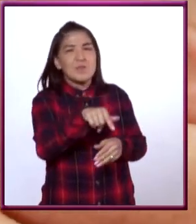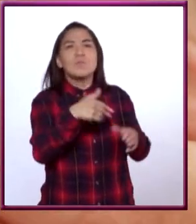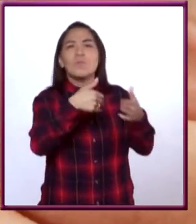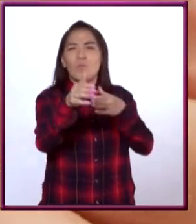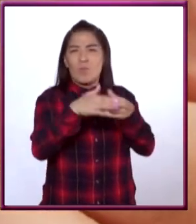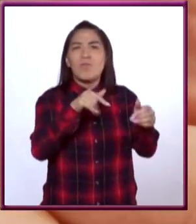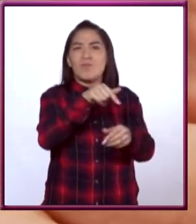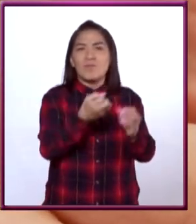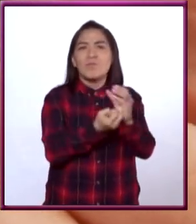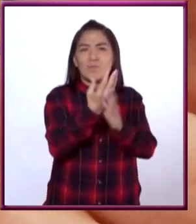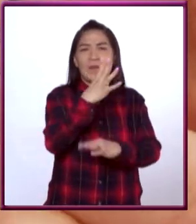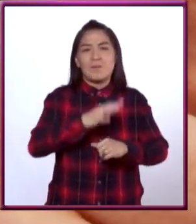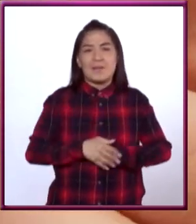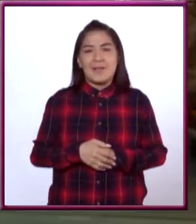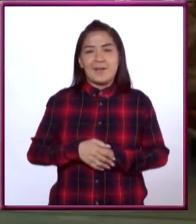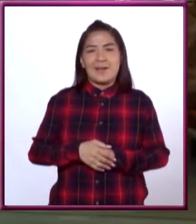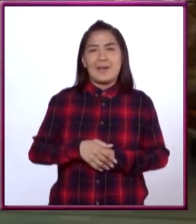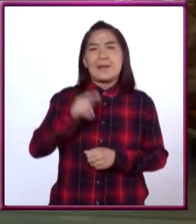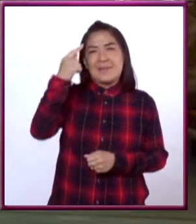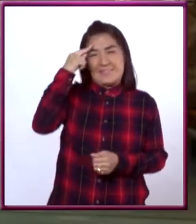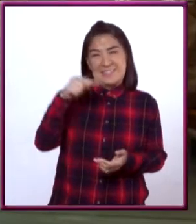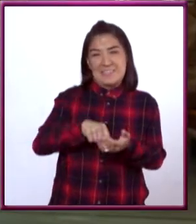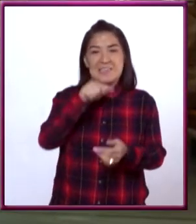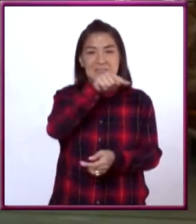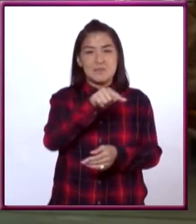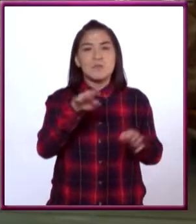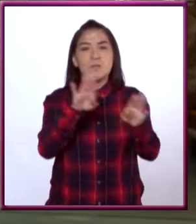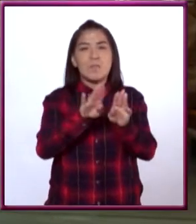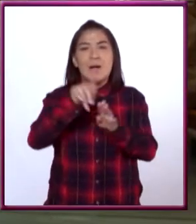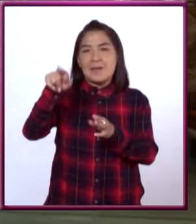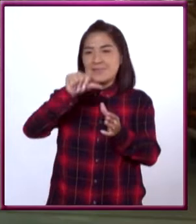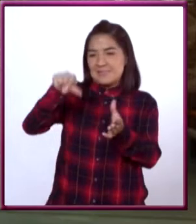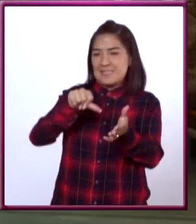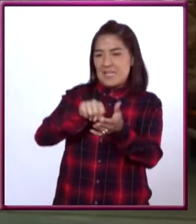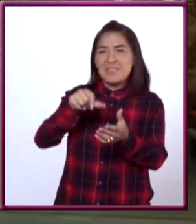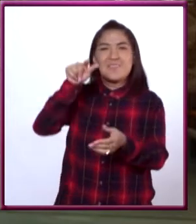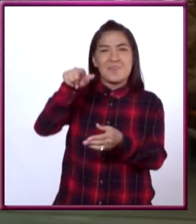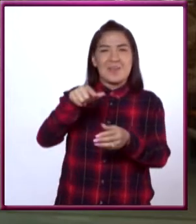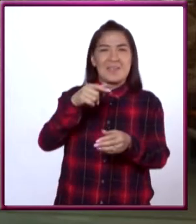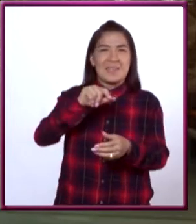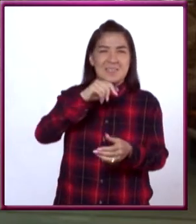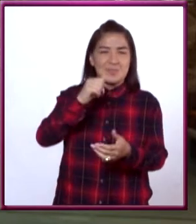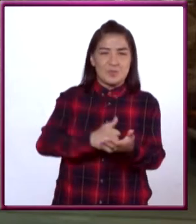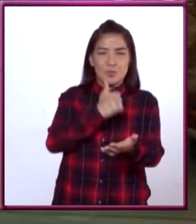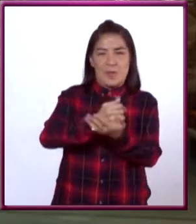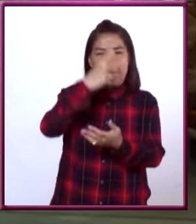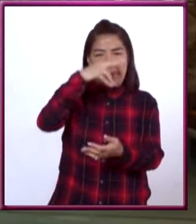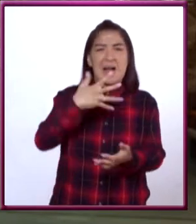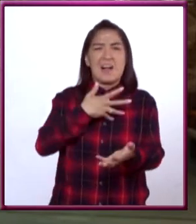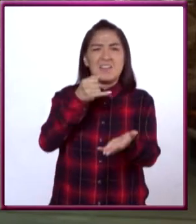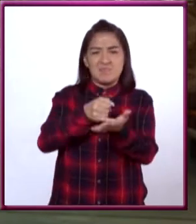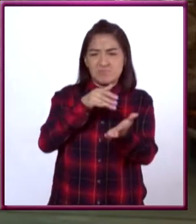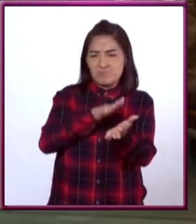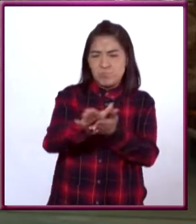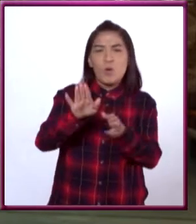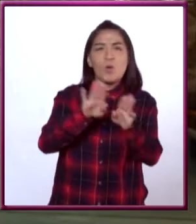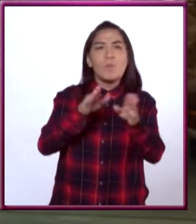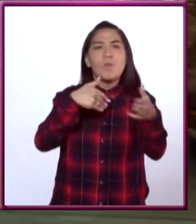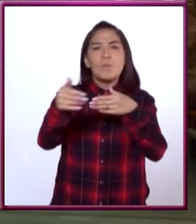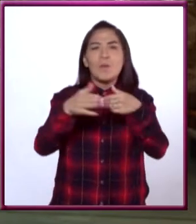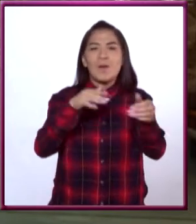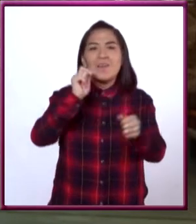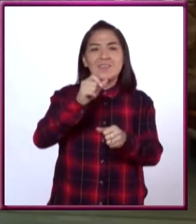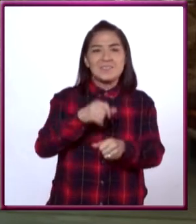nuevo. Ay, Mara, pues mira, por el centro hay impresoras 3D. Creo que por unos cuantos pesitos seguro nos hacen unos moldes